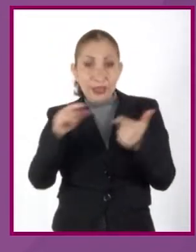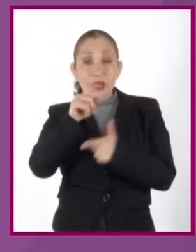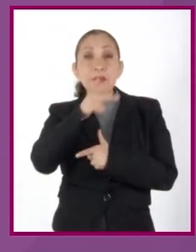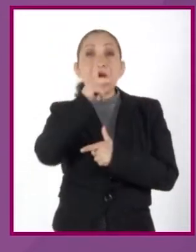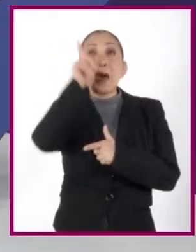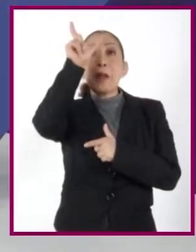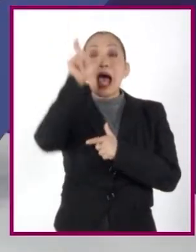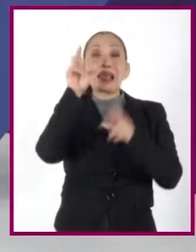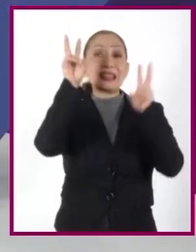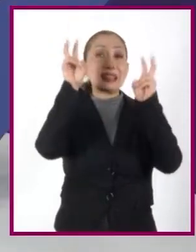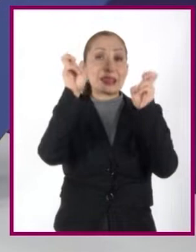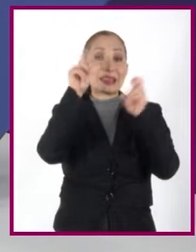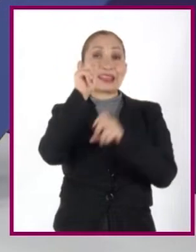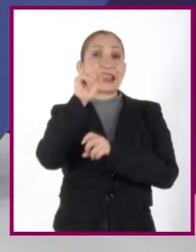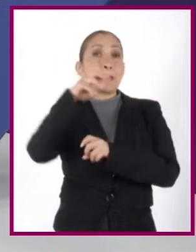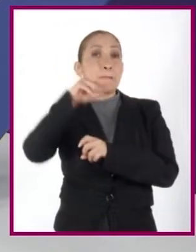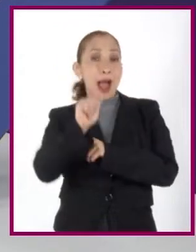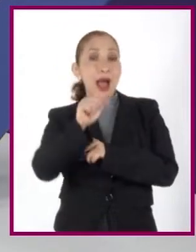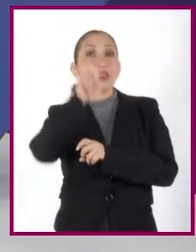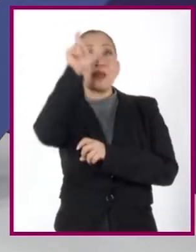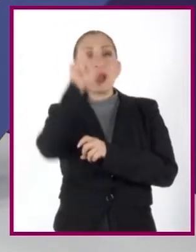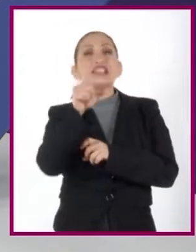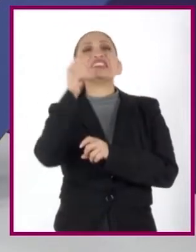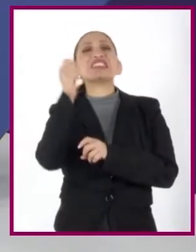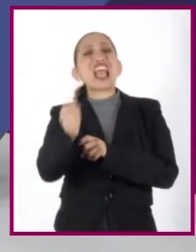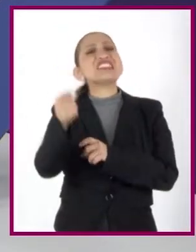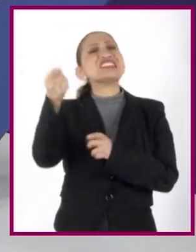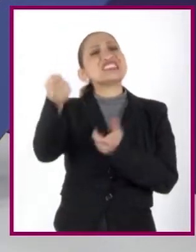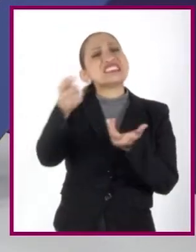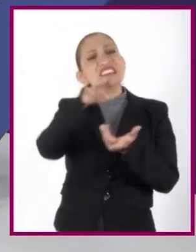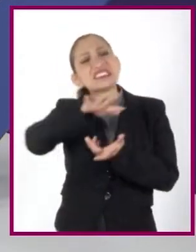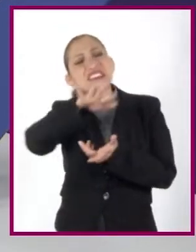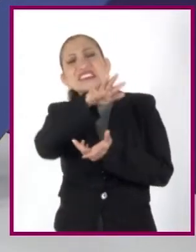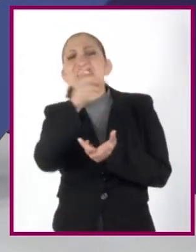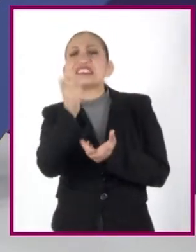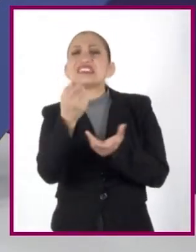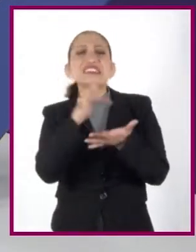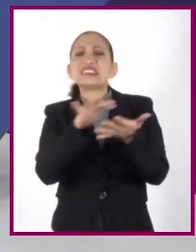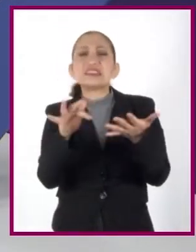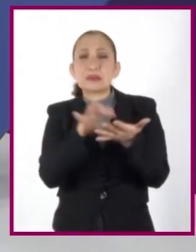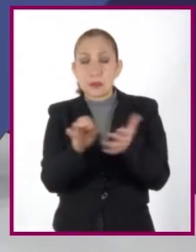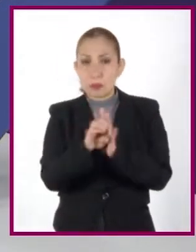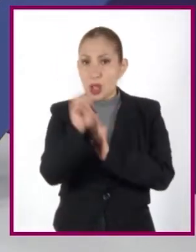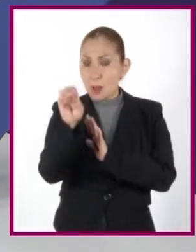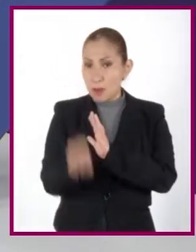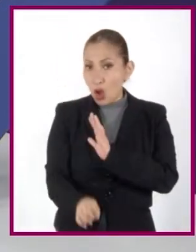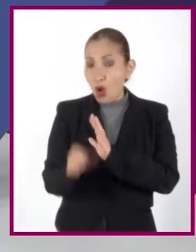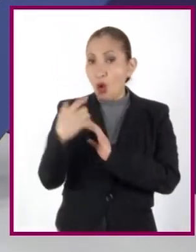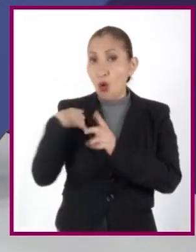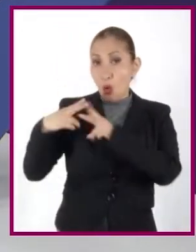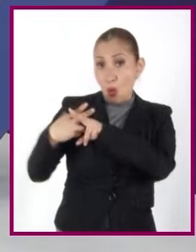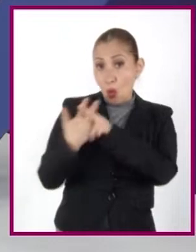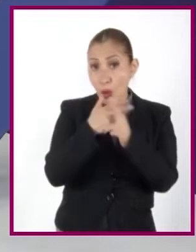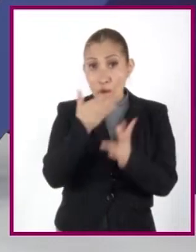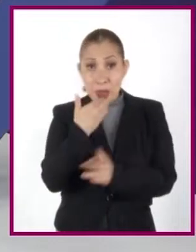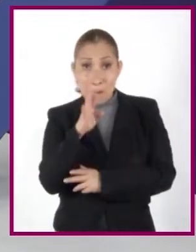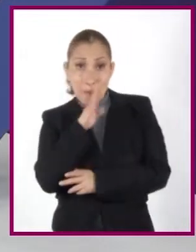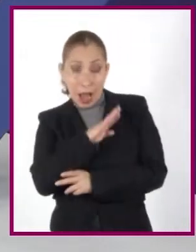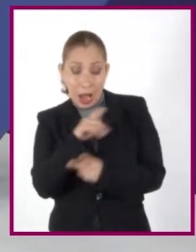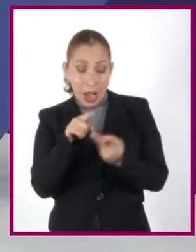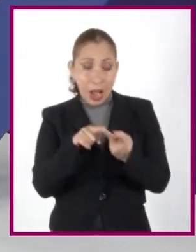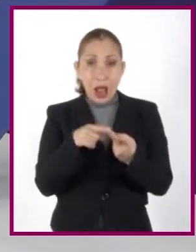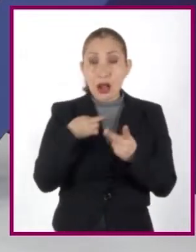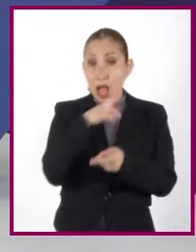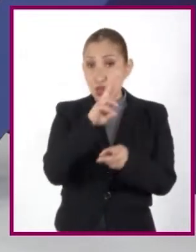palabra tema. Ahí podremos escribir en torno a qué consideramos que gira el material. Por ejemplo, la lucha entre el bien y el mal,